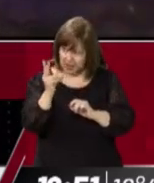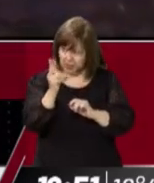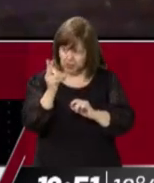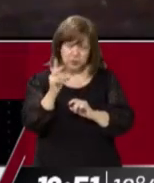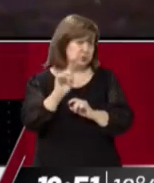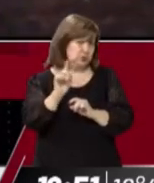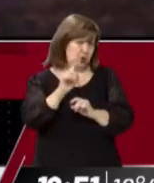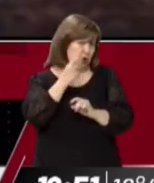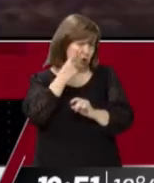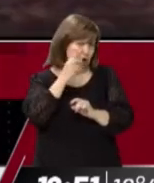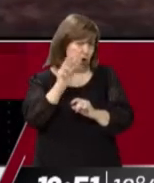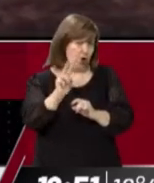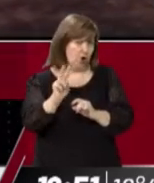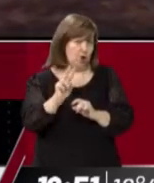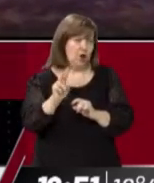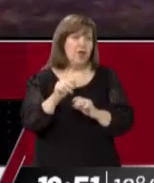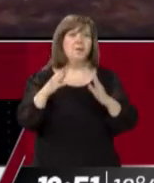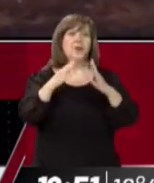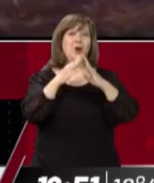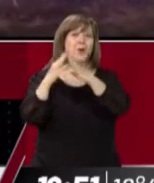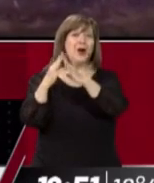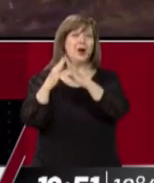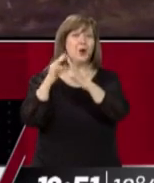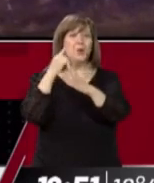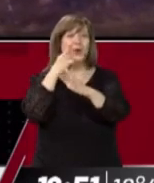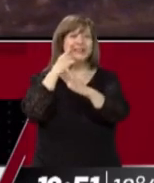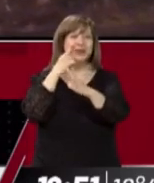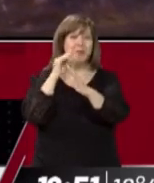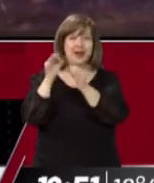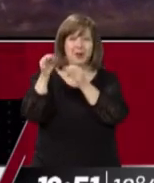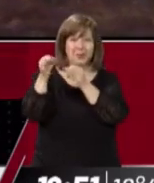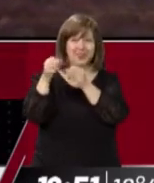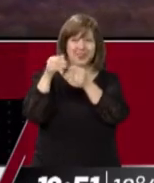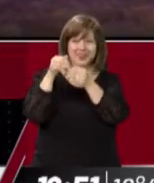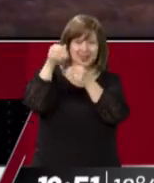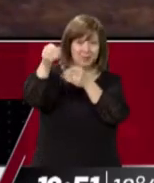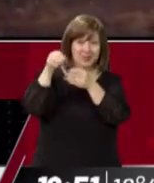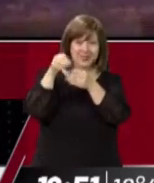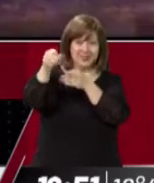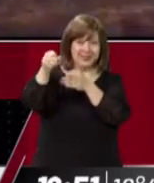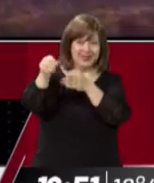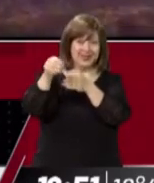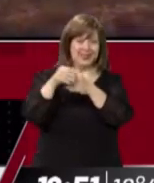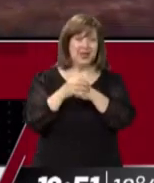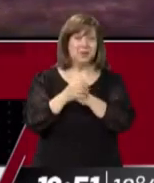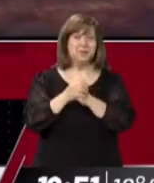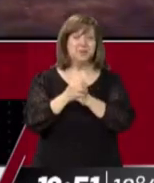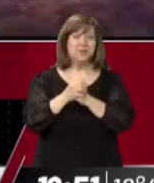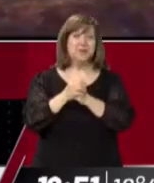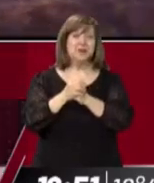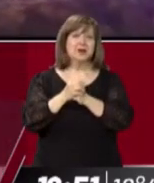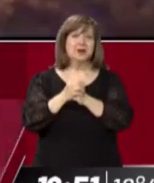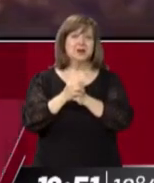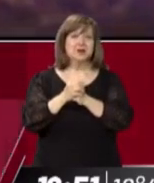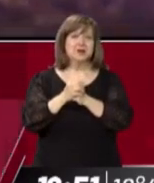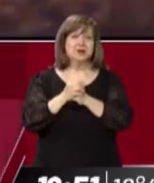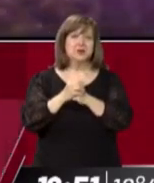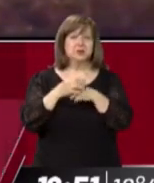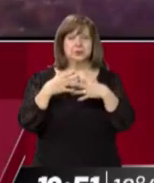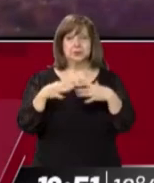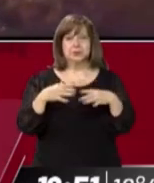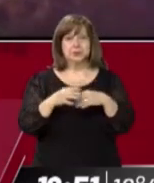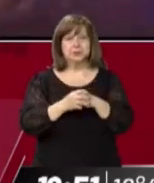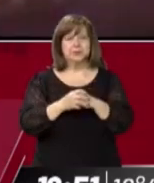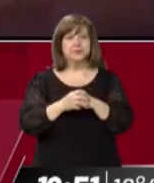No, las conocía, pero bueno, serían del barrio municipal, un barrio que estaba muy cerca de aquí del lugar, y también estaban en bicicleta. Lo que son las fatalidades,